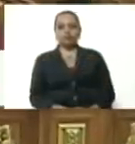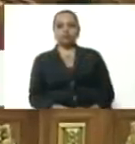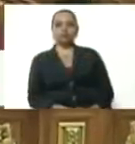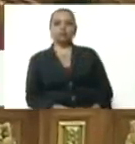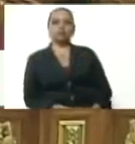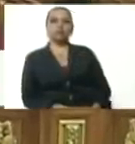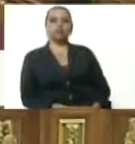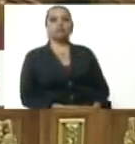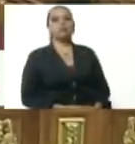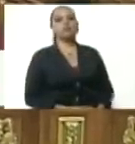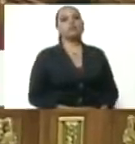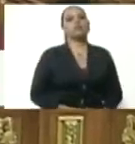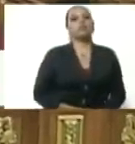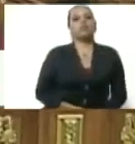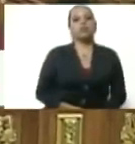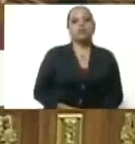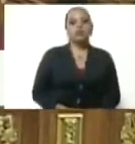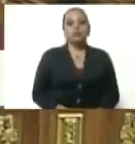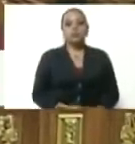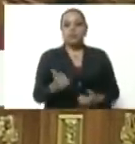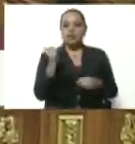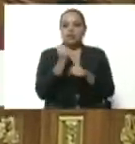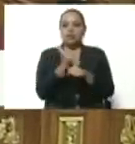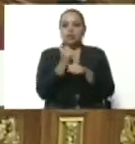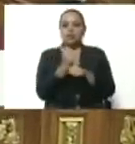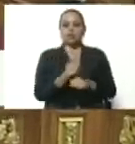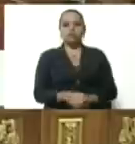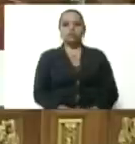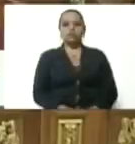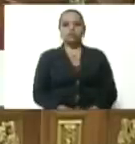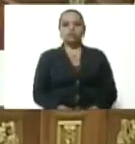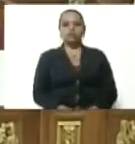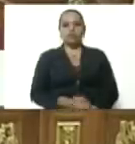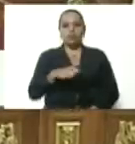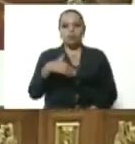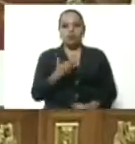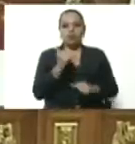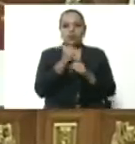Oro puro. Para trabajo. Para trabajar.